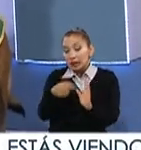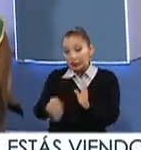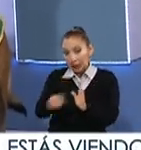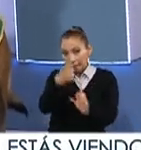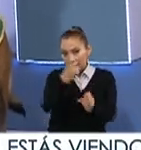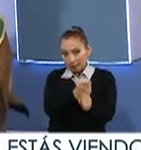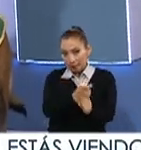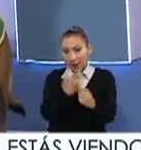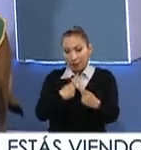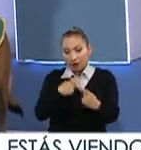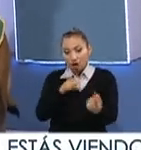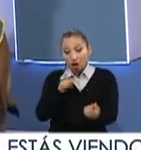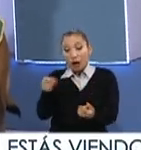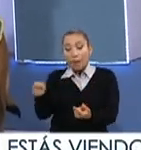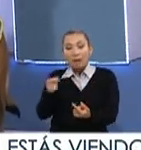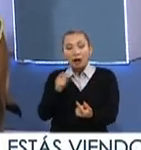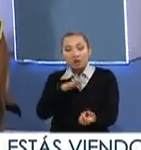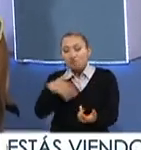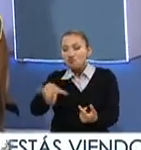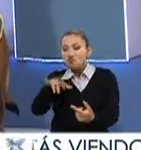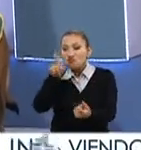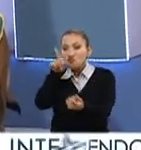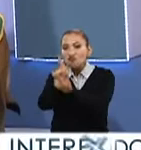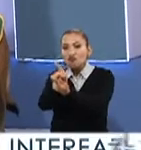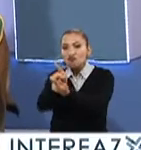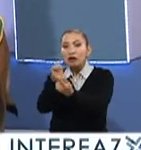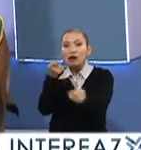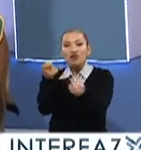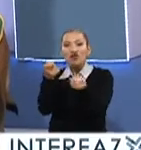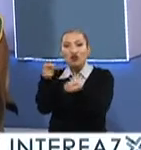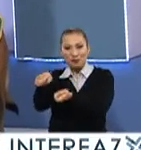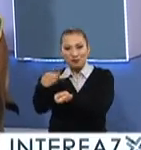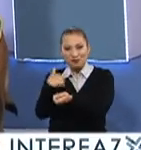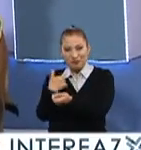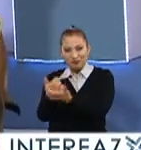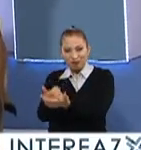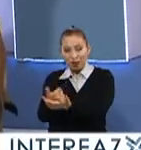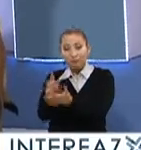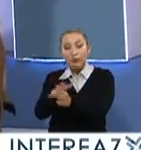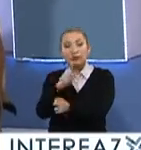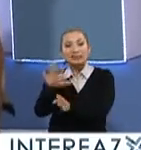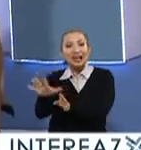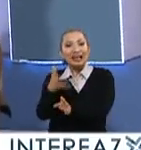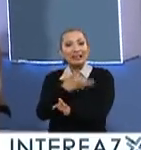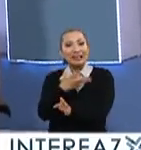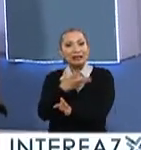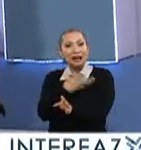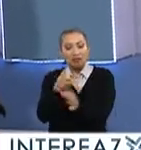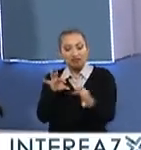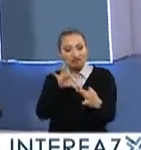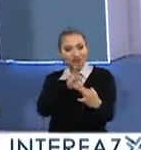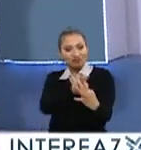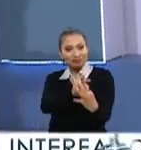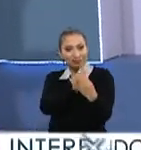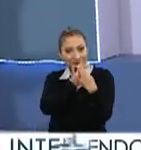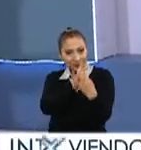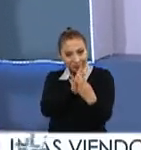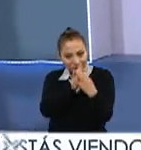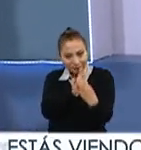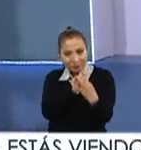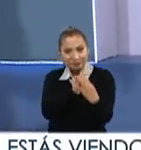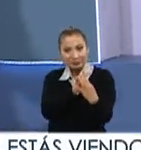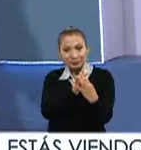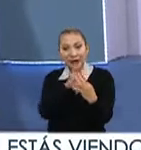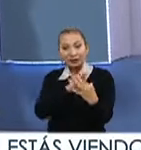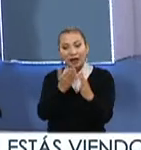la primera persona que la perrita encuentra es al manejador. ¿Por qué? Porque ya lleva el vínculo